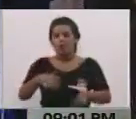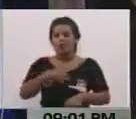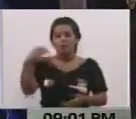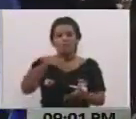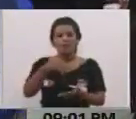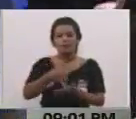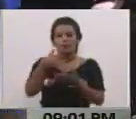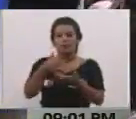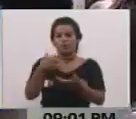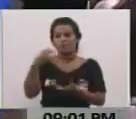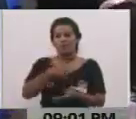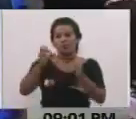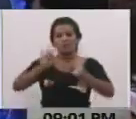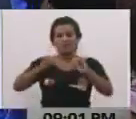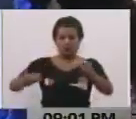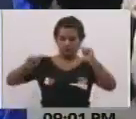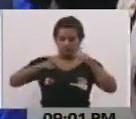Francisco de Miranda.